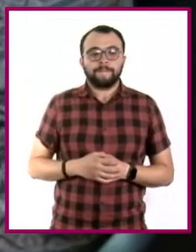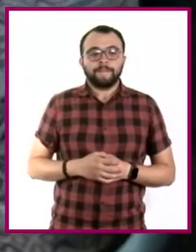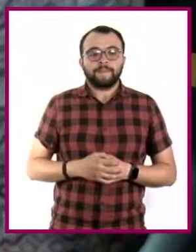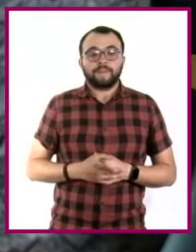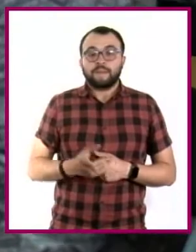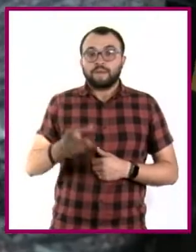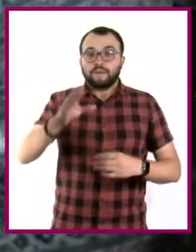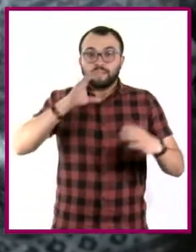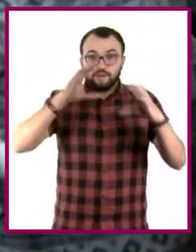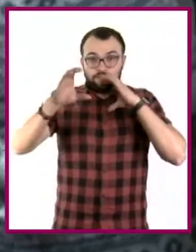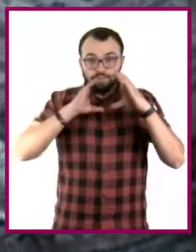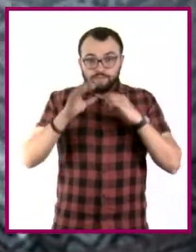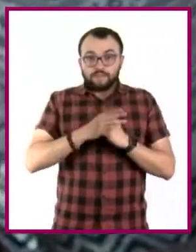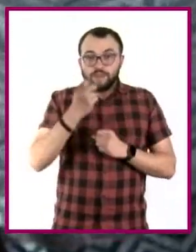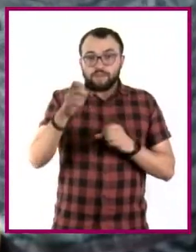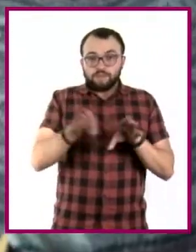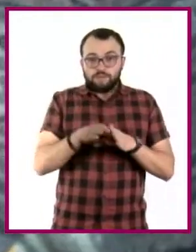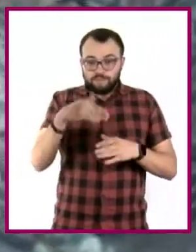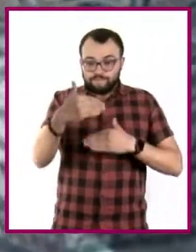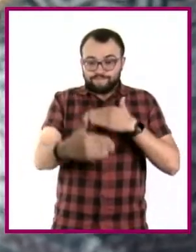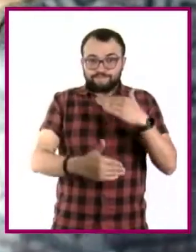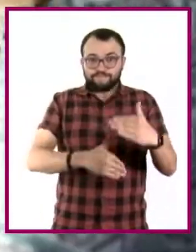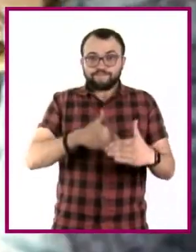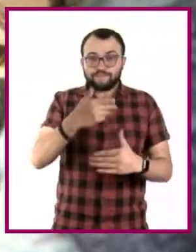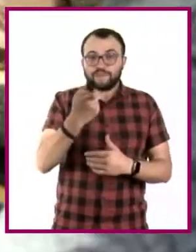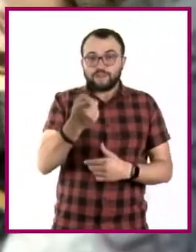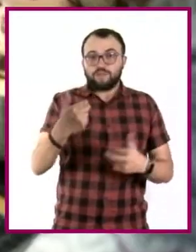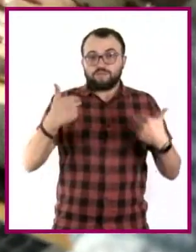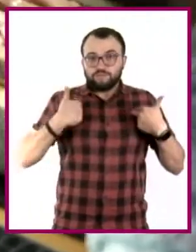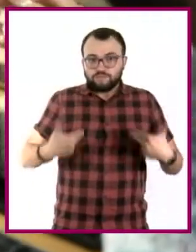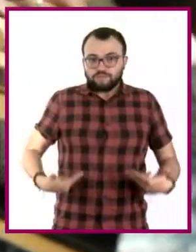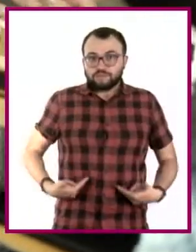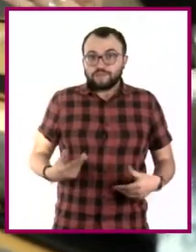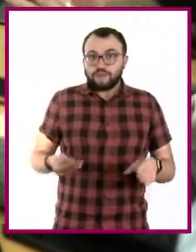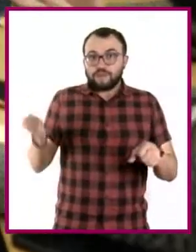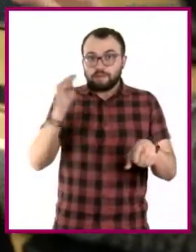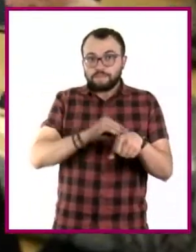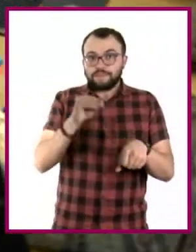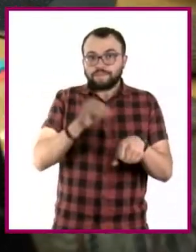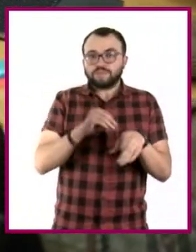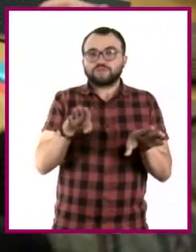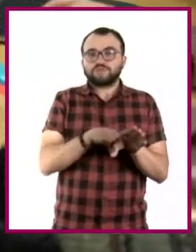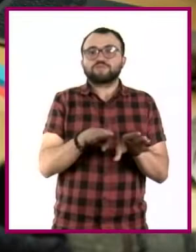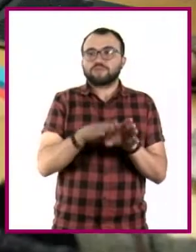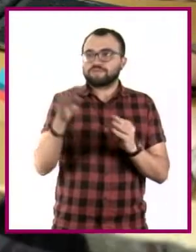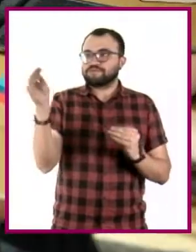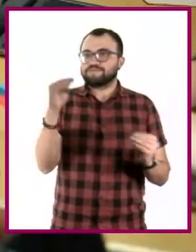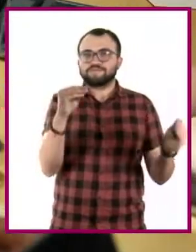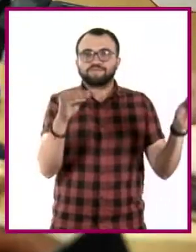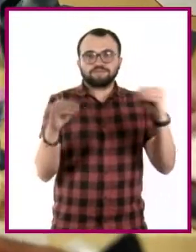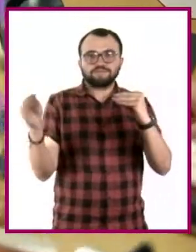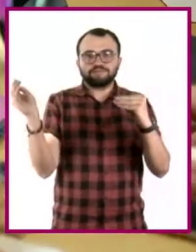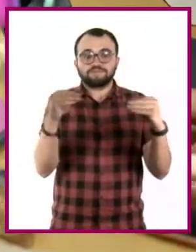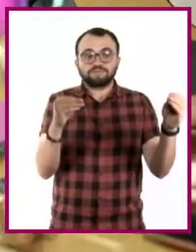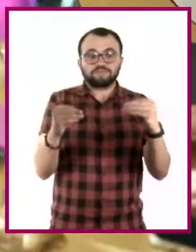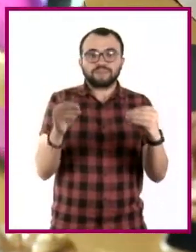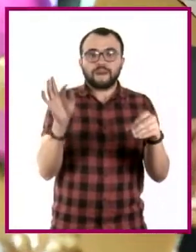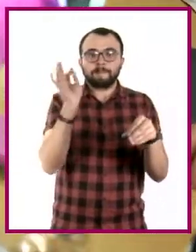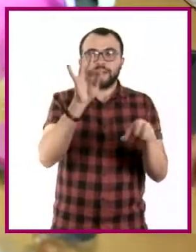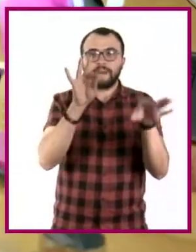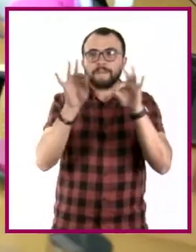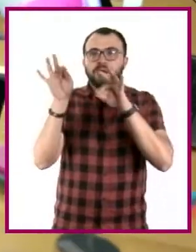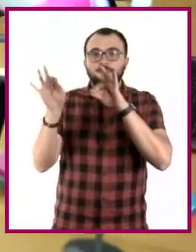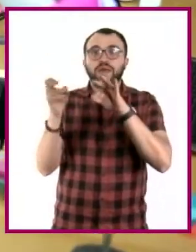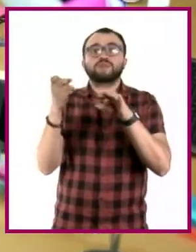La comunicación es el proceso mediante el cual los seres humanos se influyen mutuamente. Siendo esta la manera para ponernos